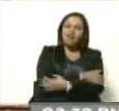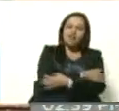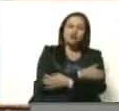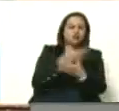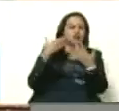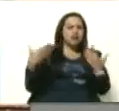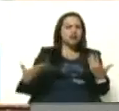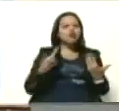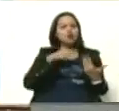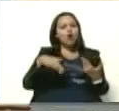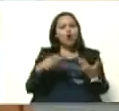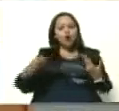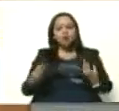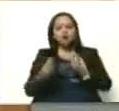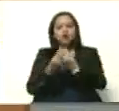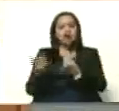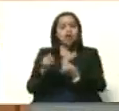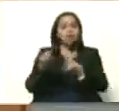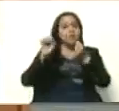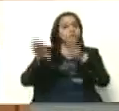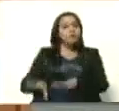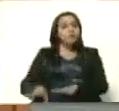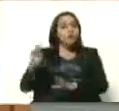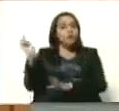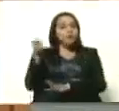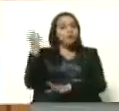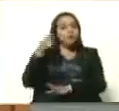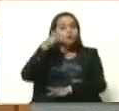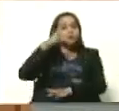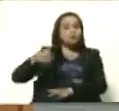acompañaremos, que no dejaremos solo al pueblo de Apure.